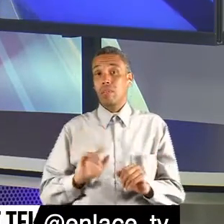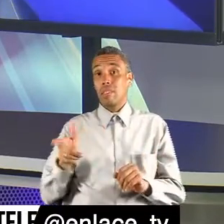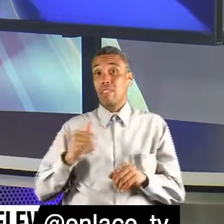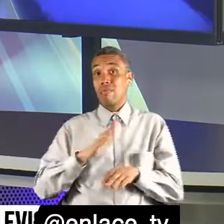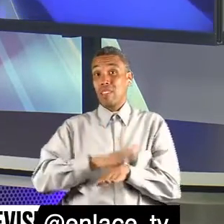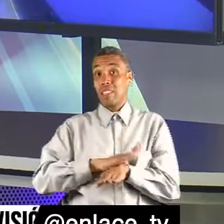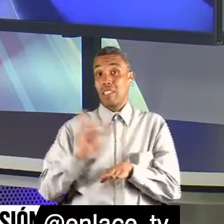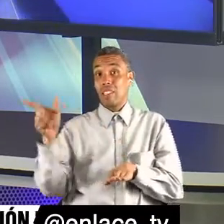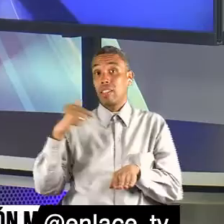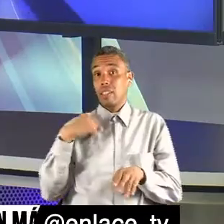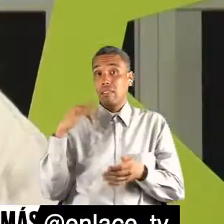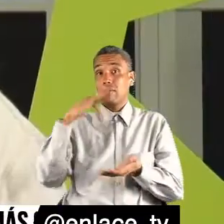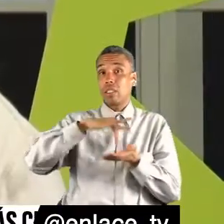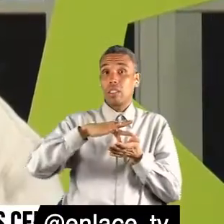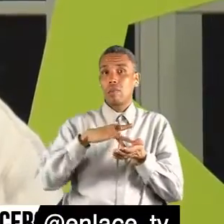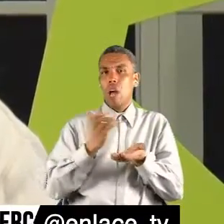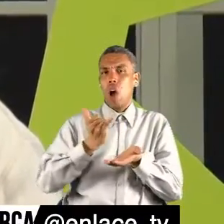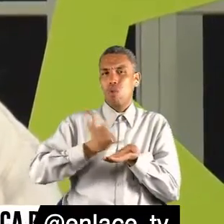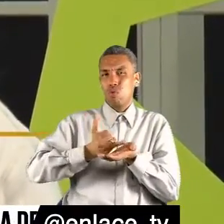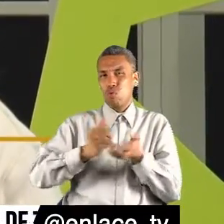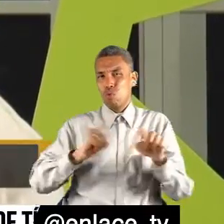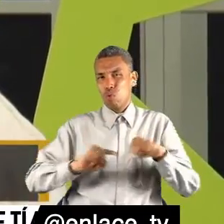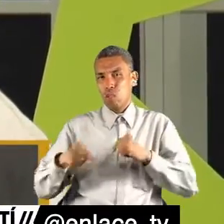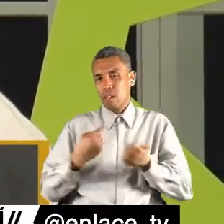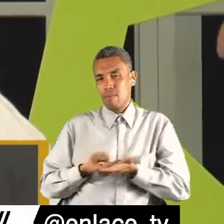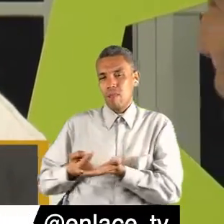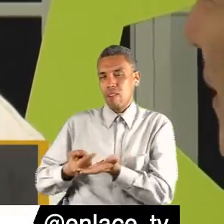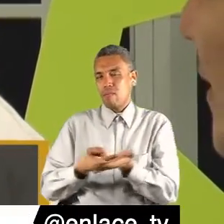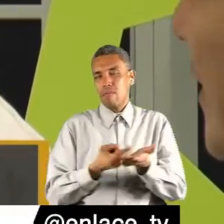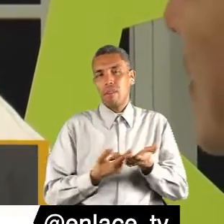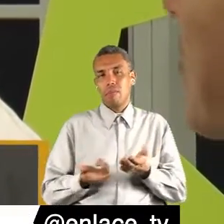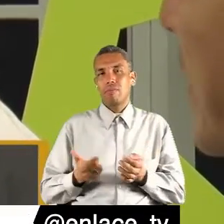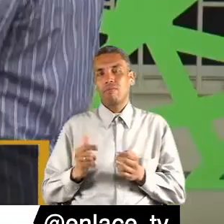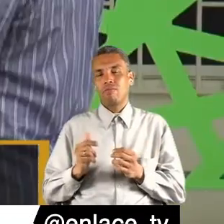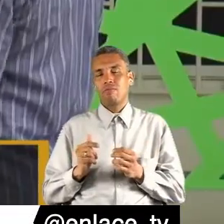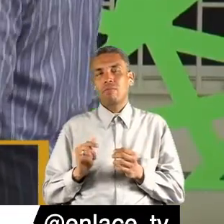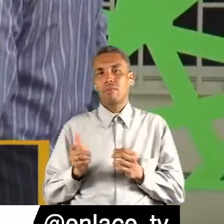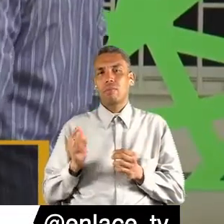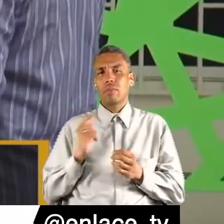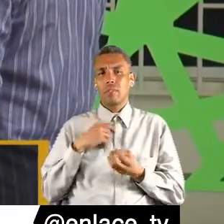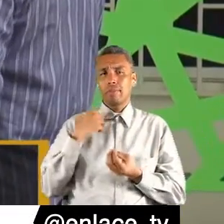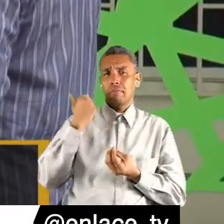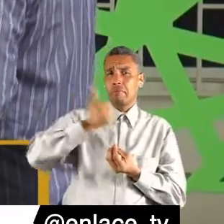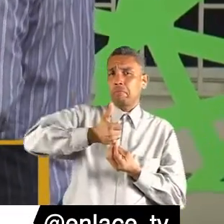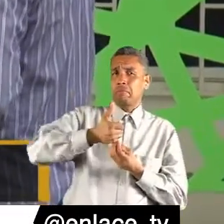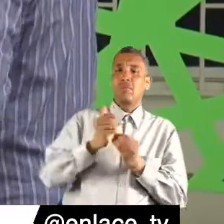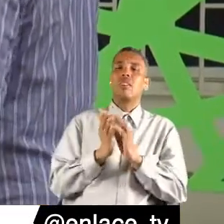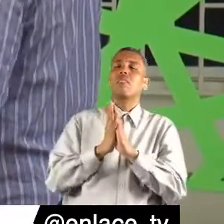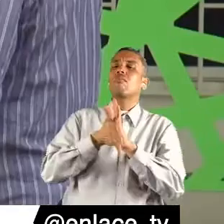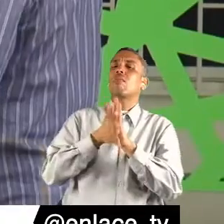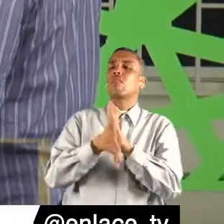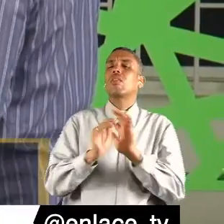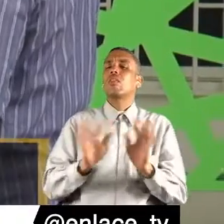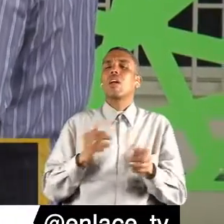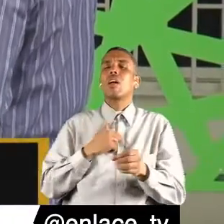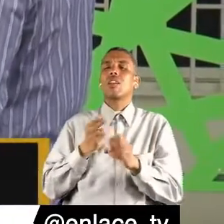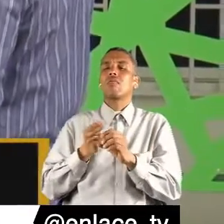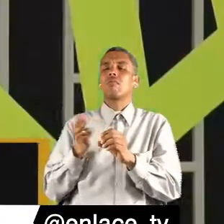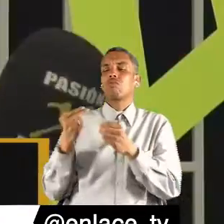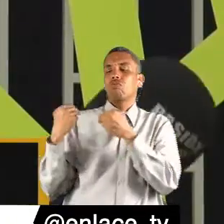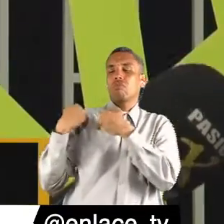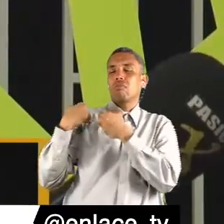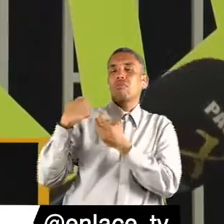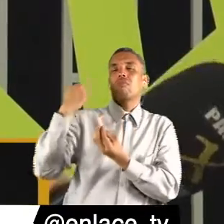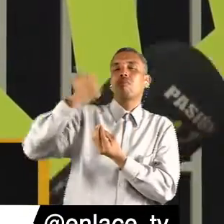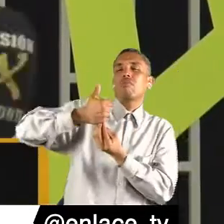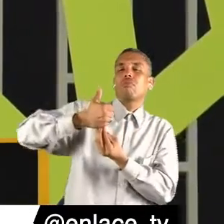Máquina Amarilla. Entre sentimientos encontrados, Óscar Upegui no oficializó su renuncia a la dirección técnica del equipo.